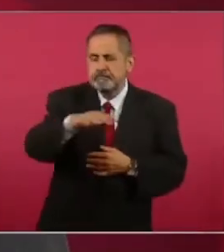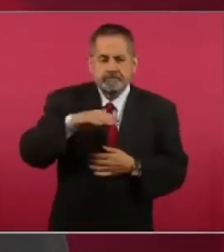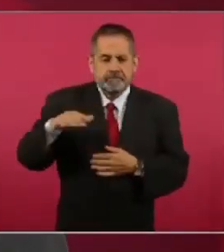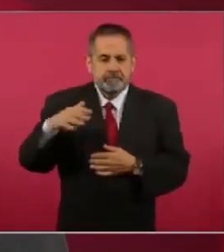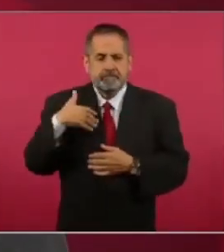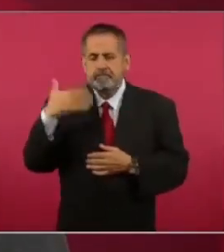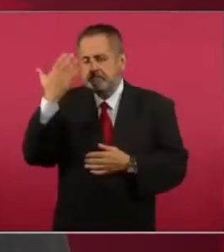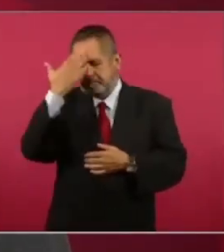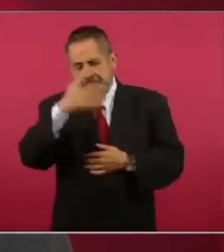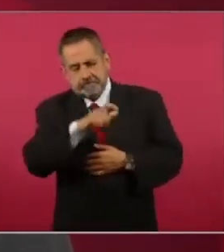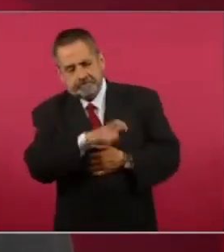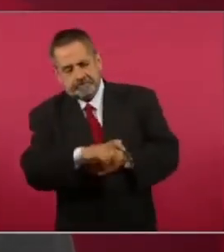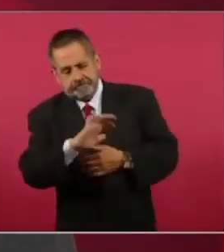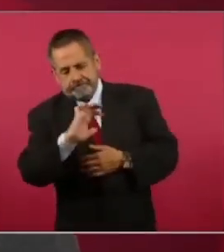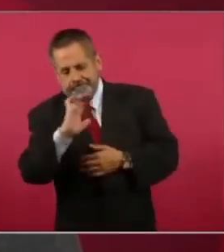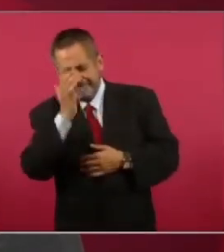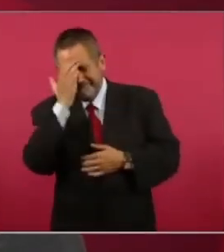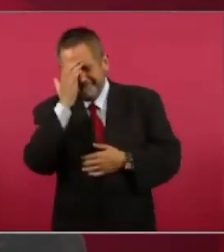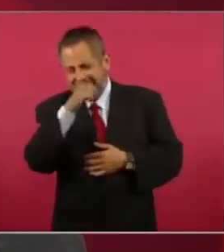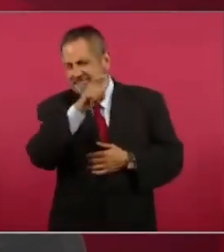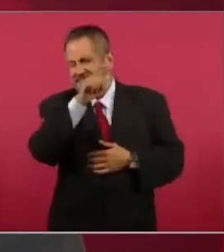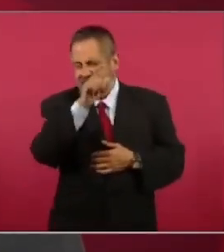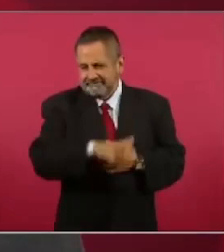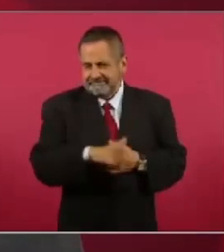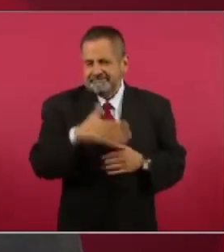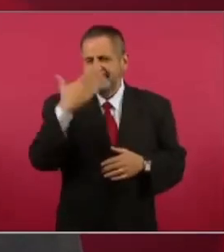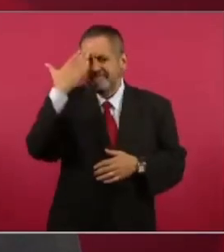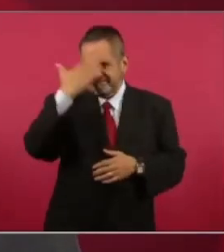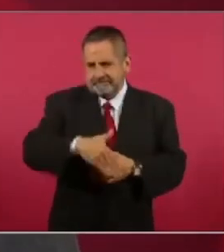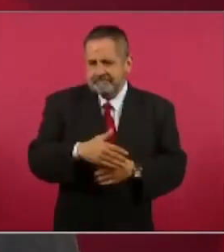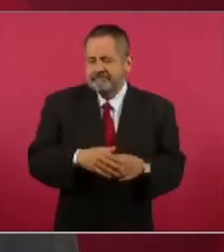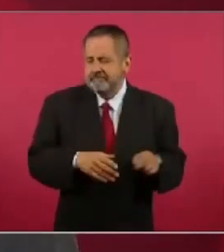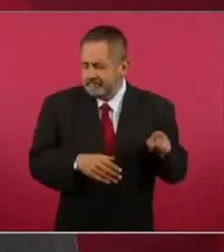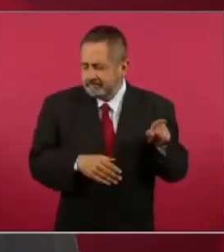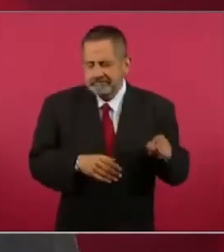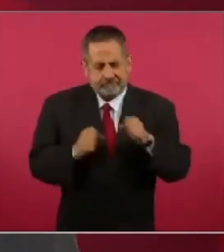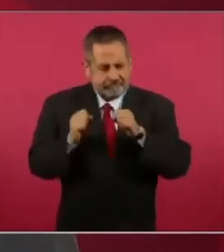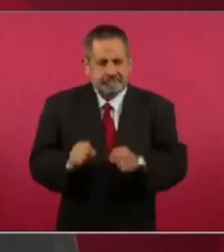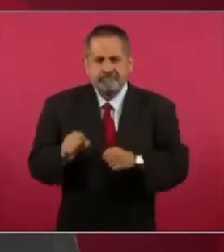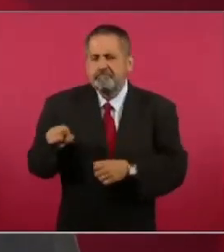todo y con mucho cuidado